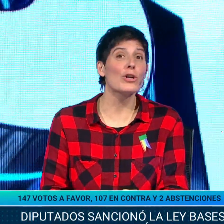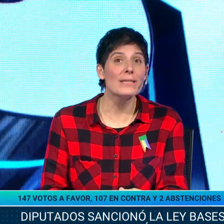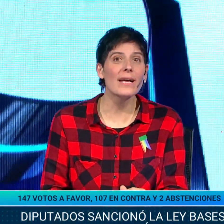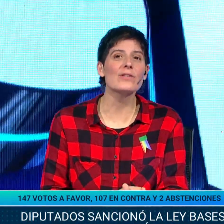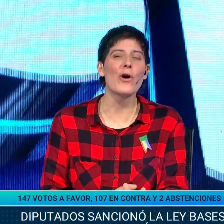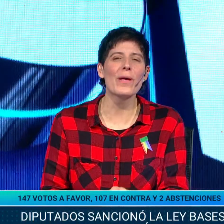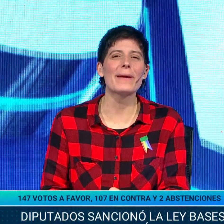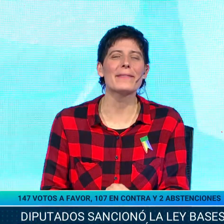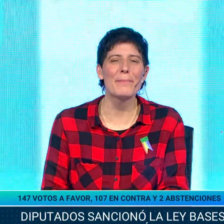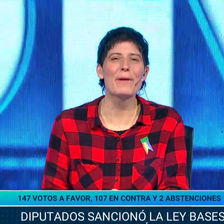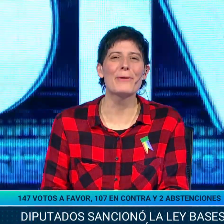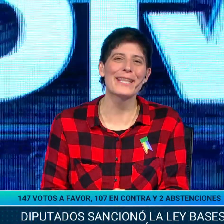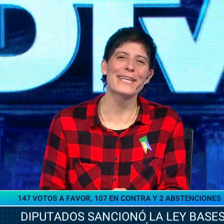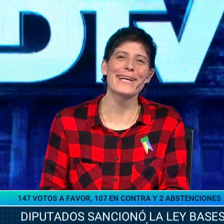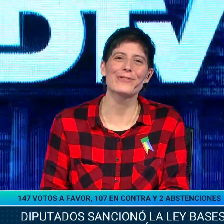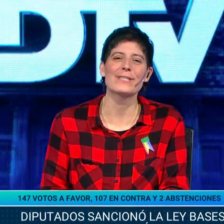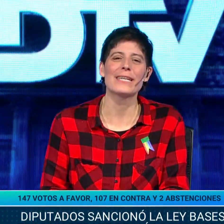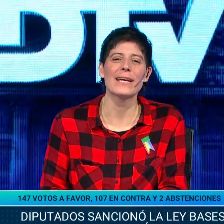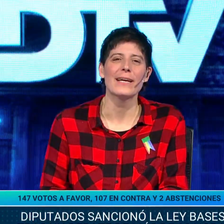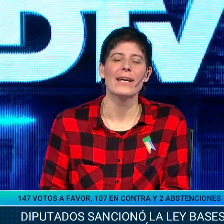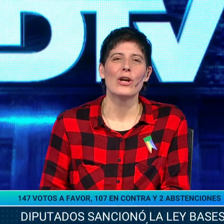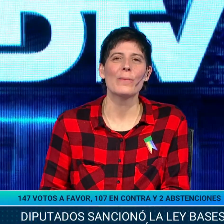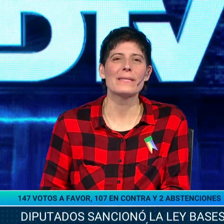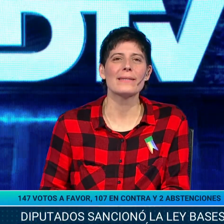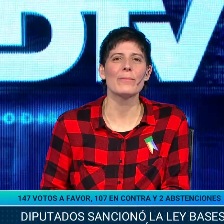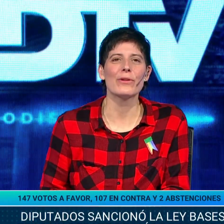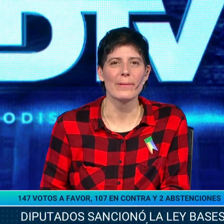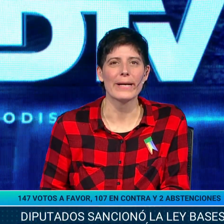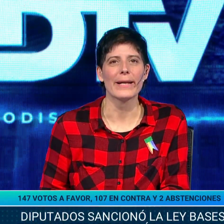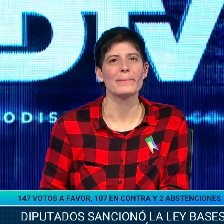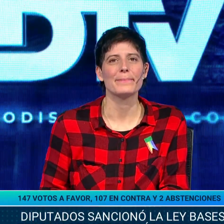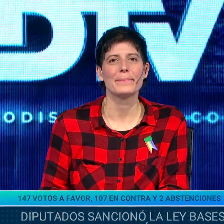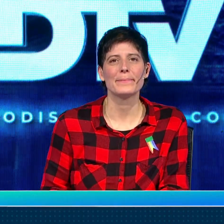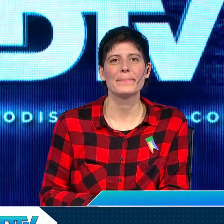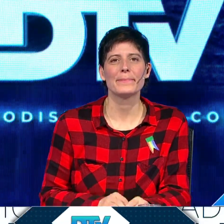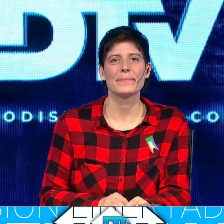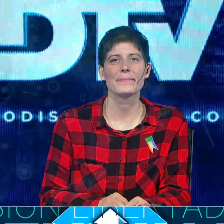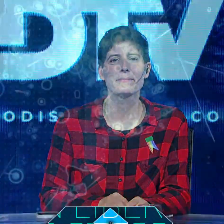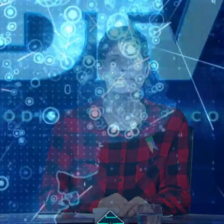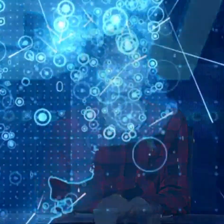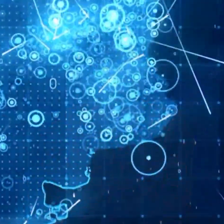de los protagonistas, obviamente en vivo y en directo, así que lo presentamos de esta manera.